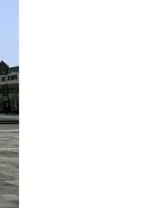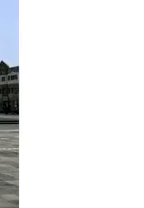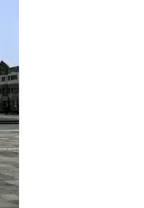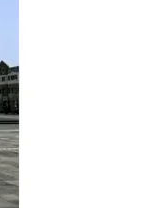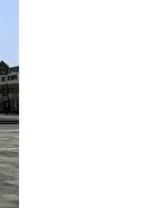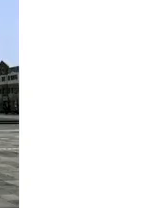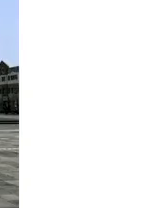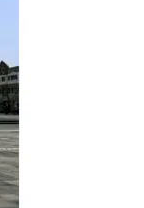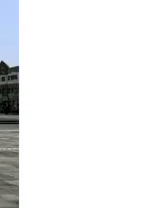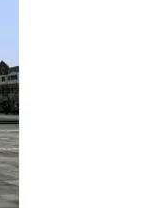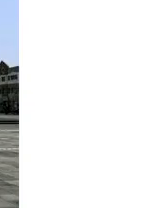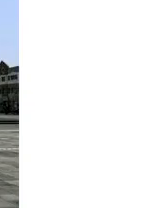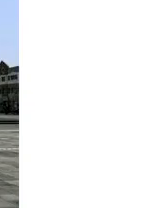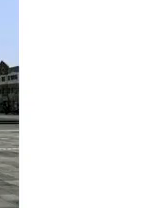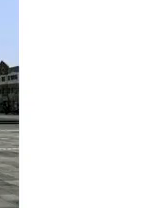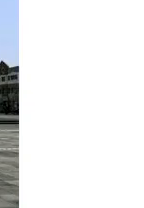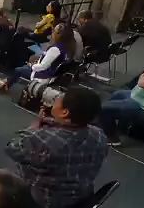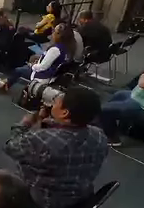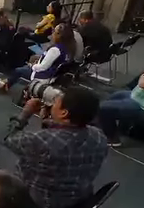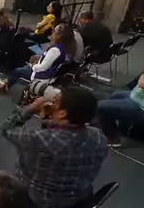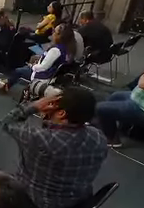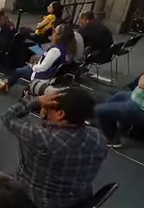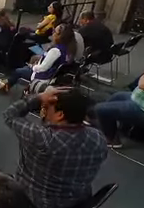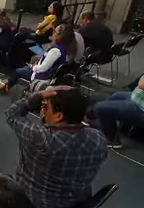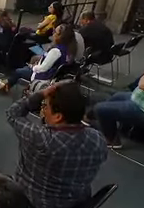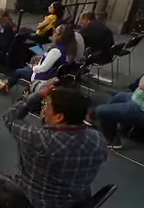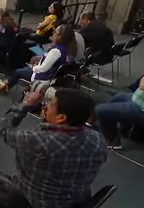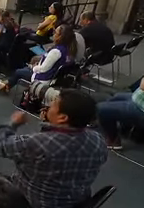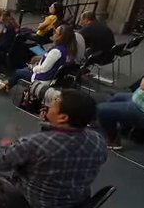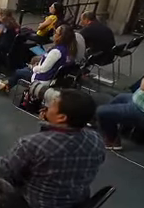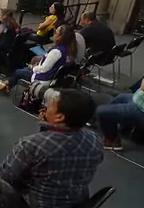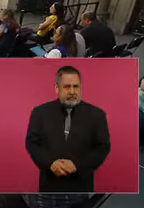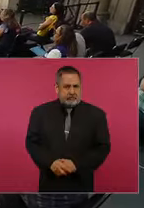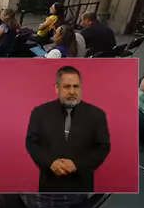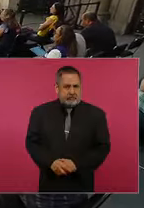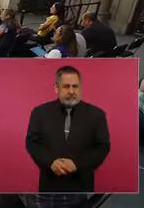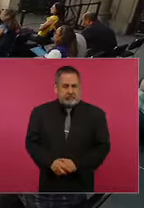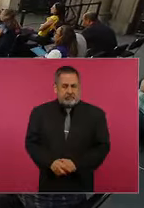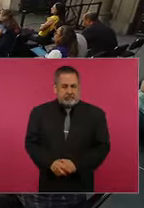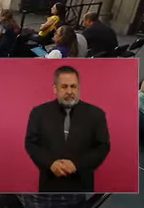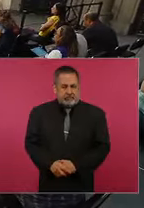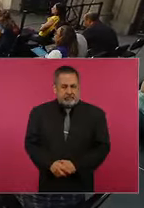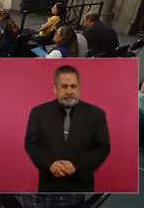cortar, hay que quitar el copete.